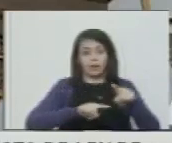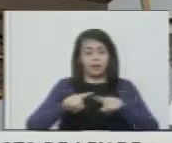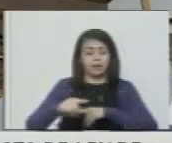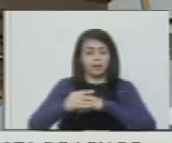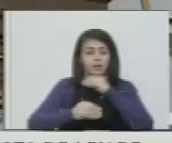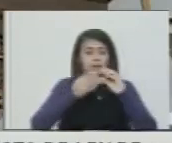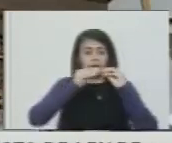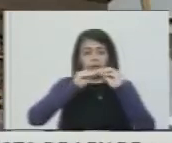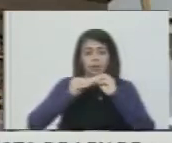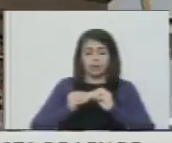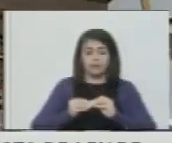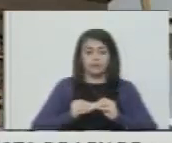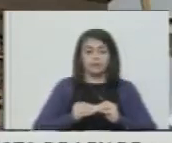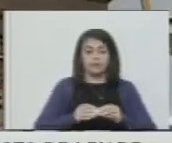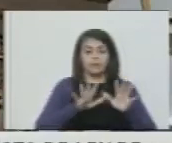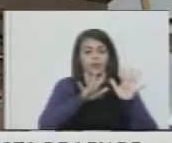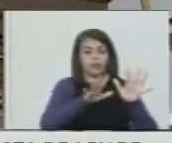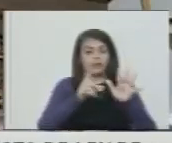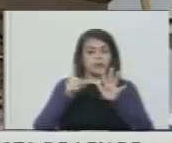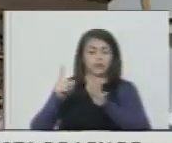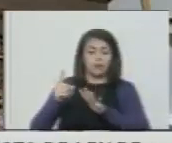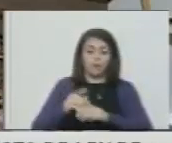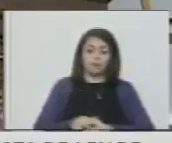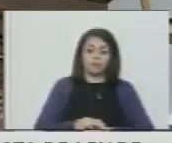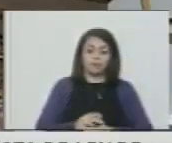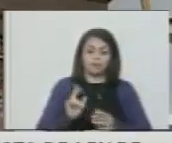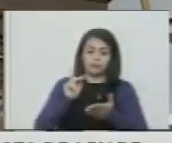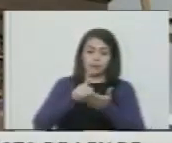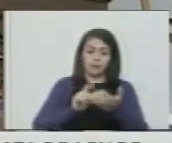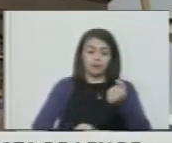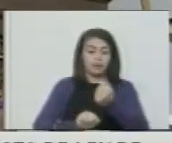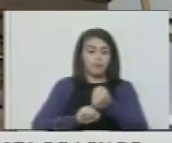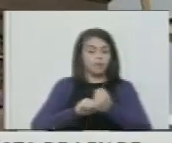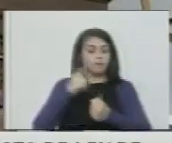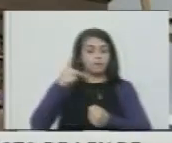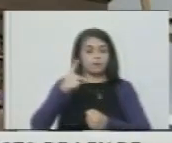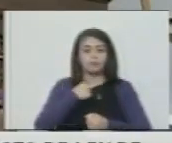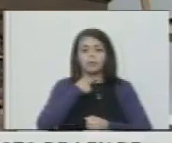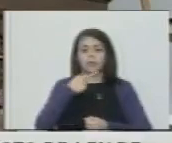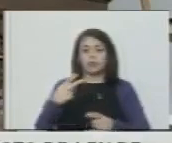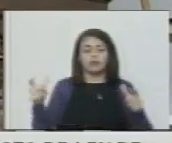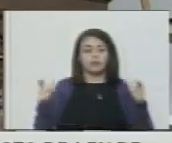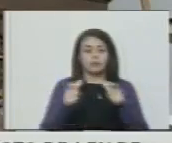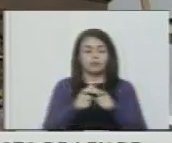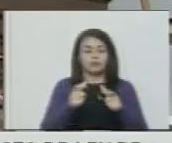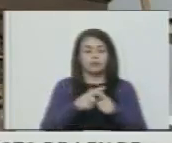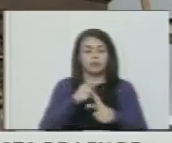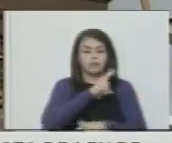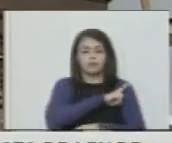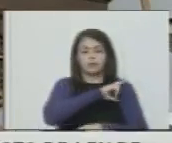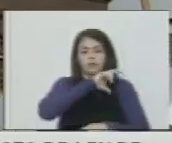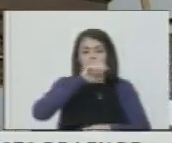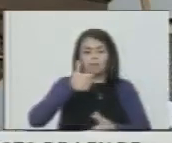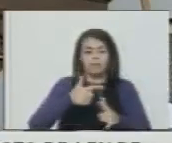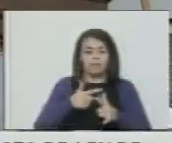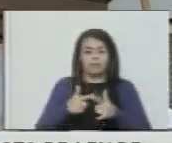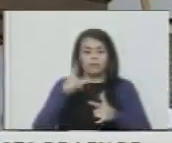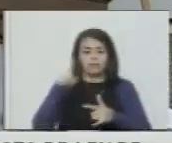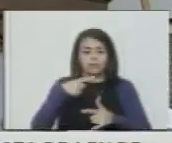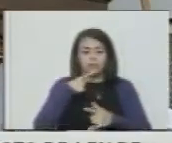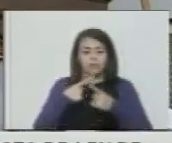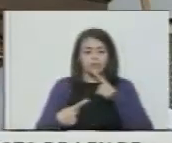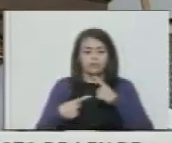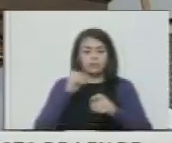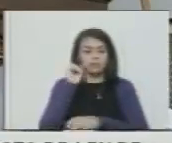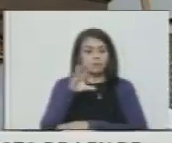haya ordenado para corregirlas. 16. Asistir con derecho a voz a las reuniones de junta directiva